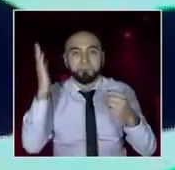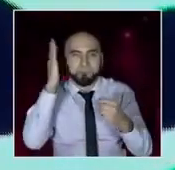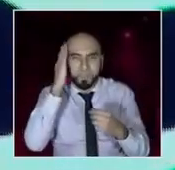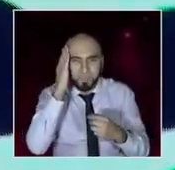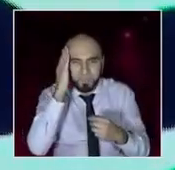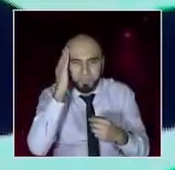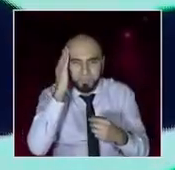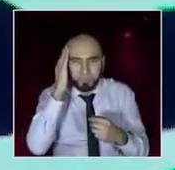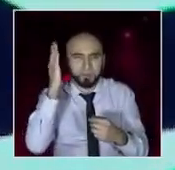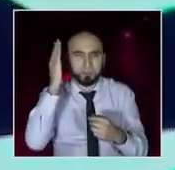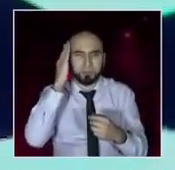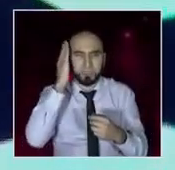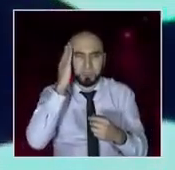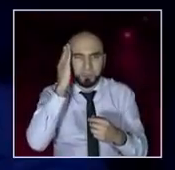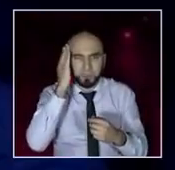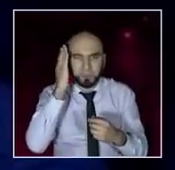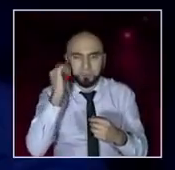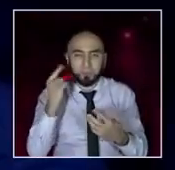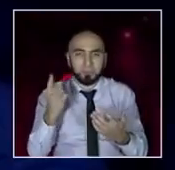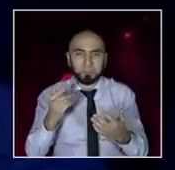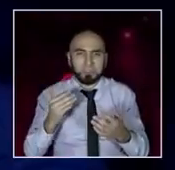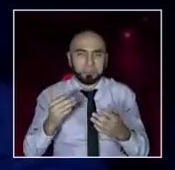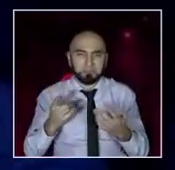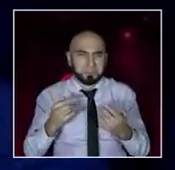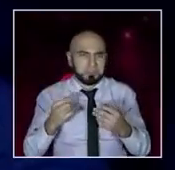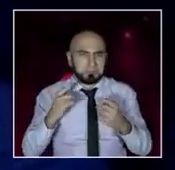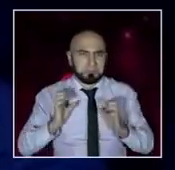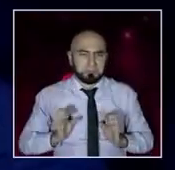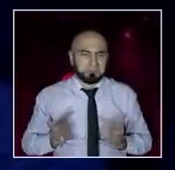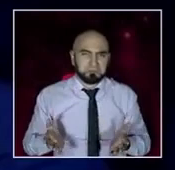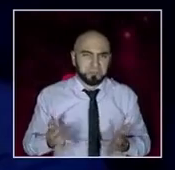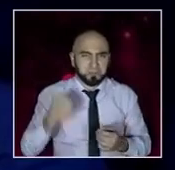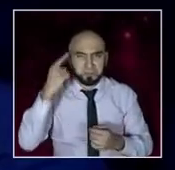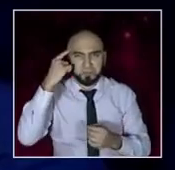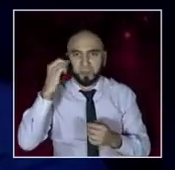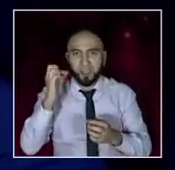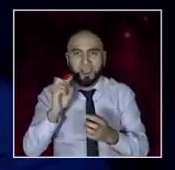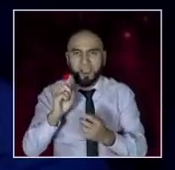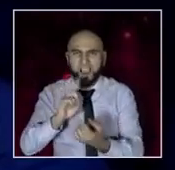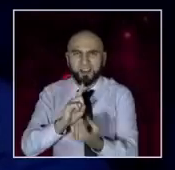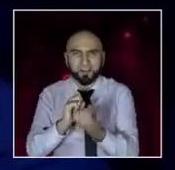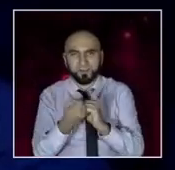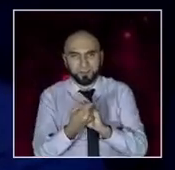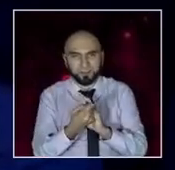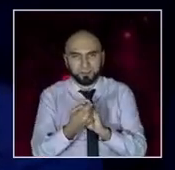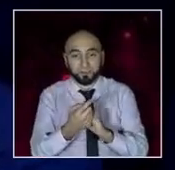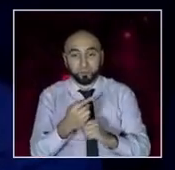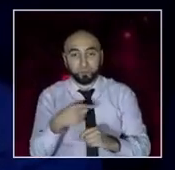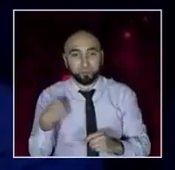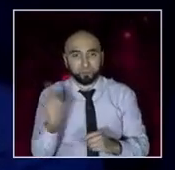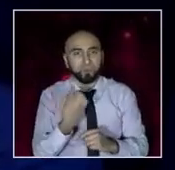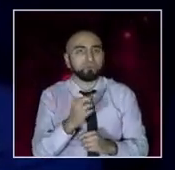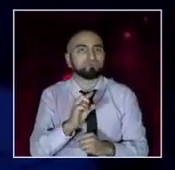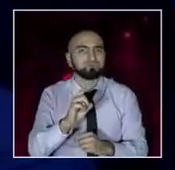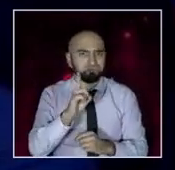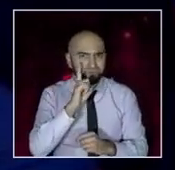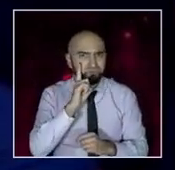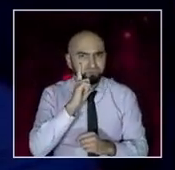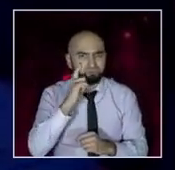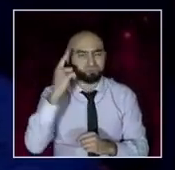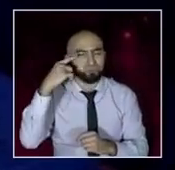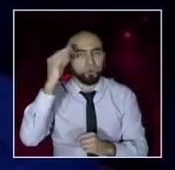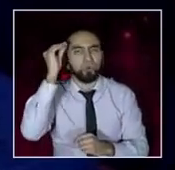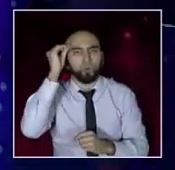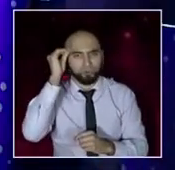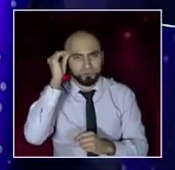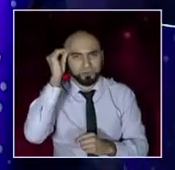mentes en estado ético. Yo creo que es más al revés, que sí tenemos un ser